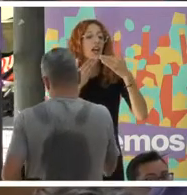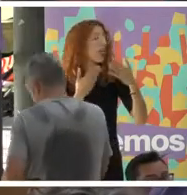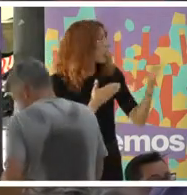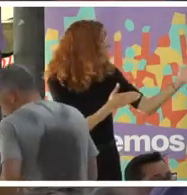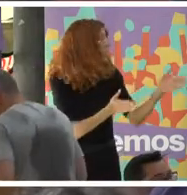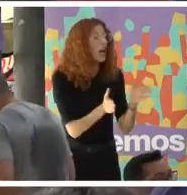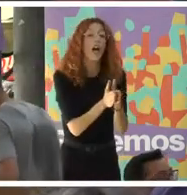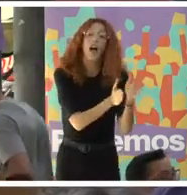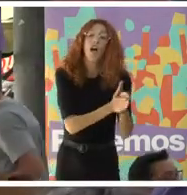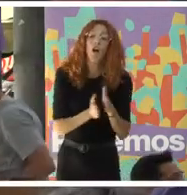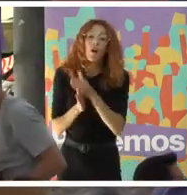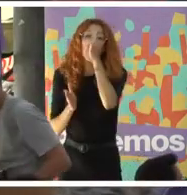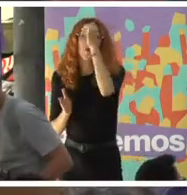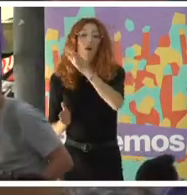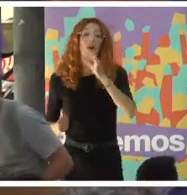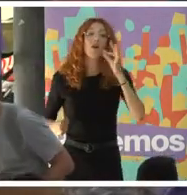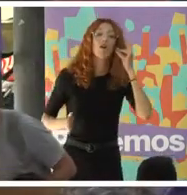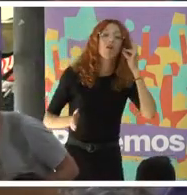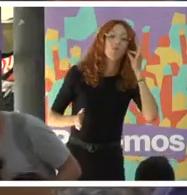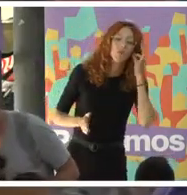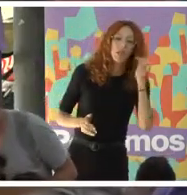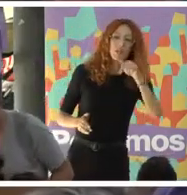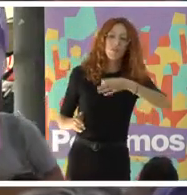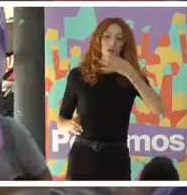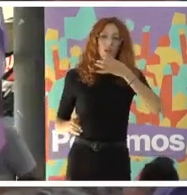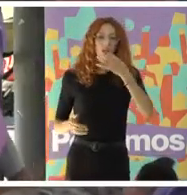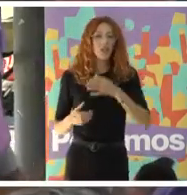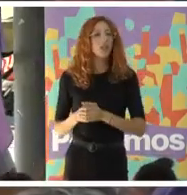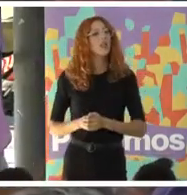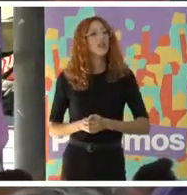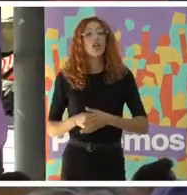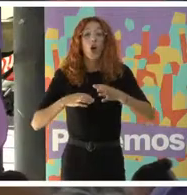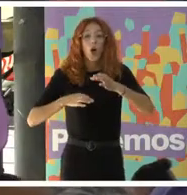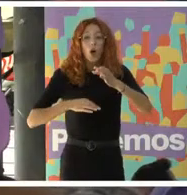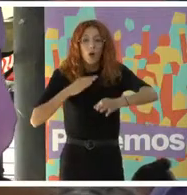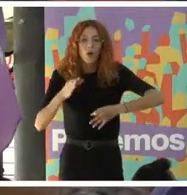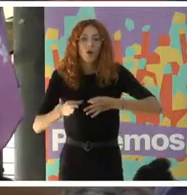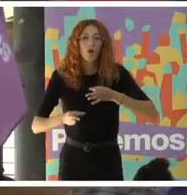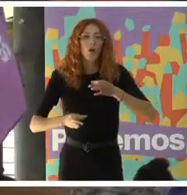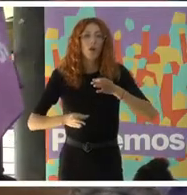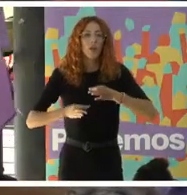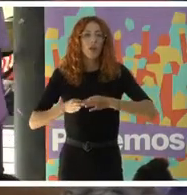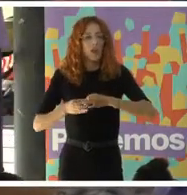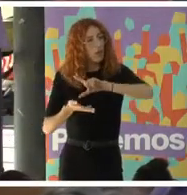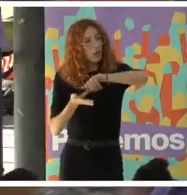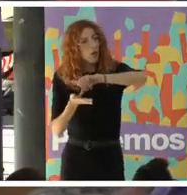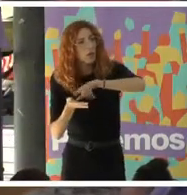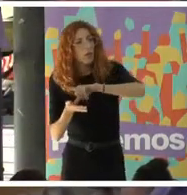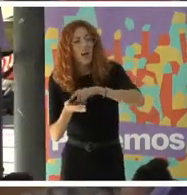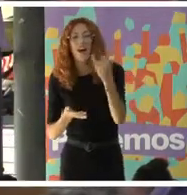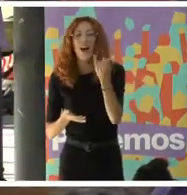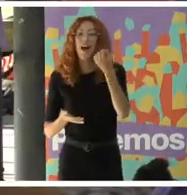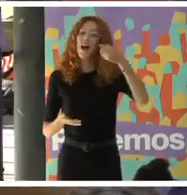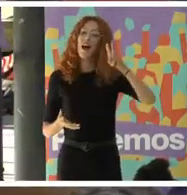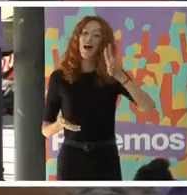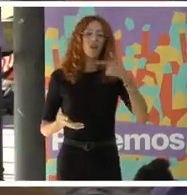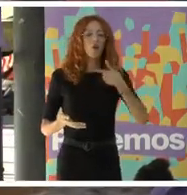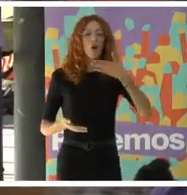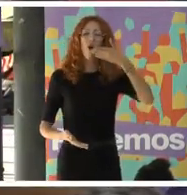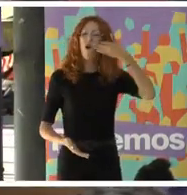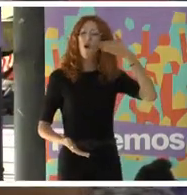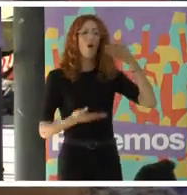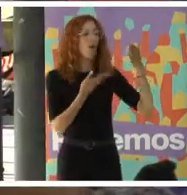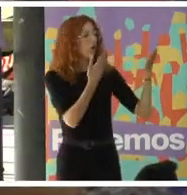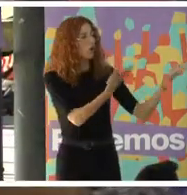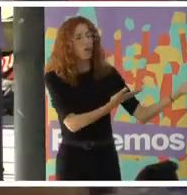los compañeros y a las compañeras que me acompañan esta tarde. Nuestro querido coordinador autonómico, Javier, yo no puedo sentir más orgullo. Jamás